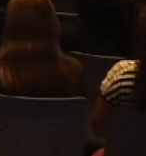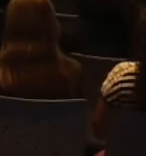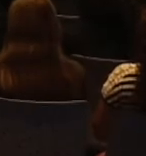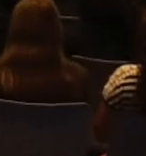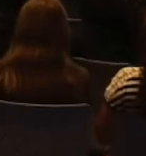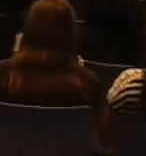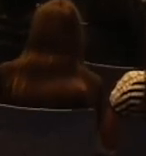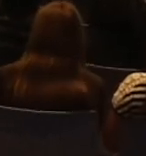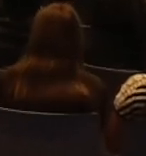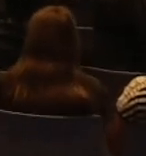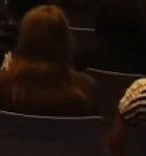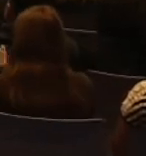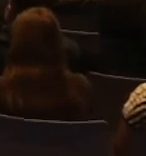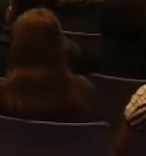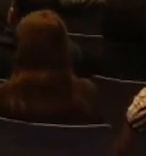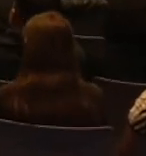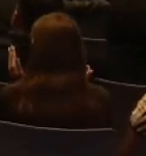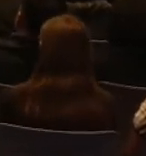José Benito Barros.